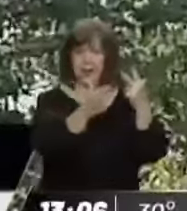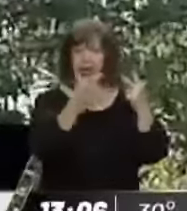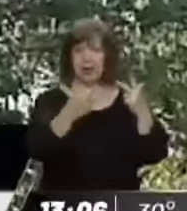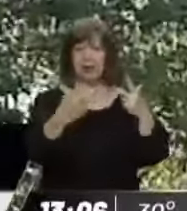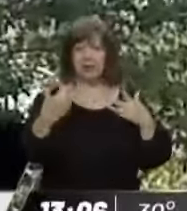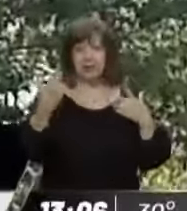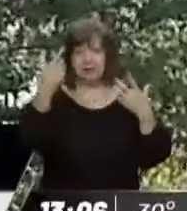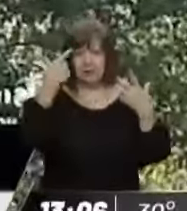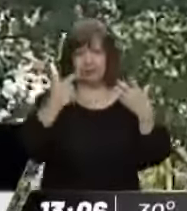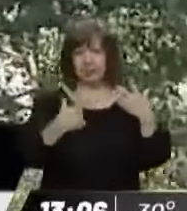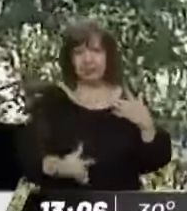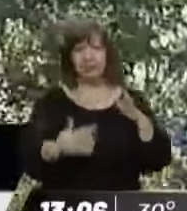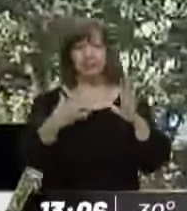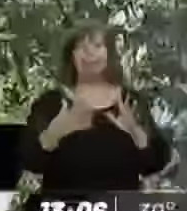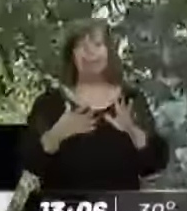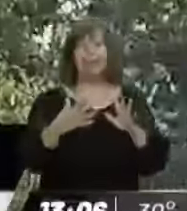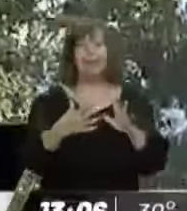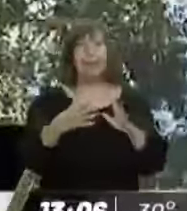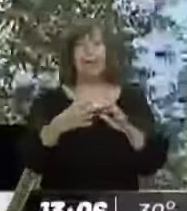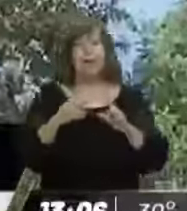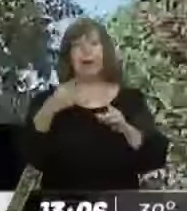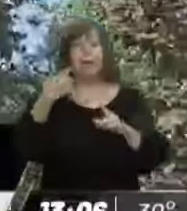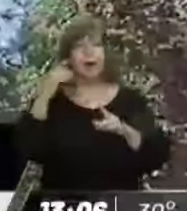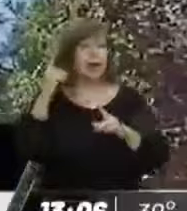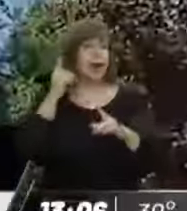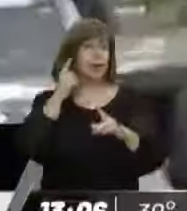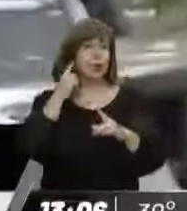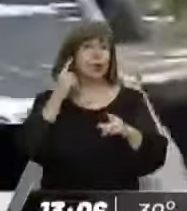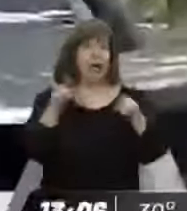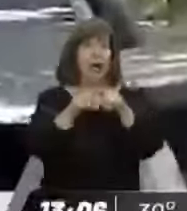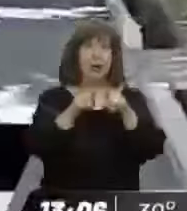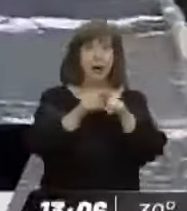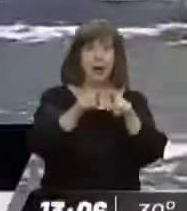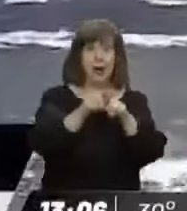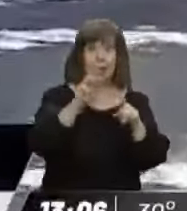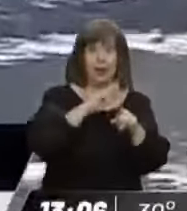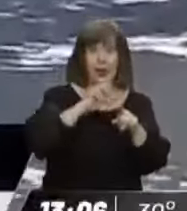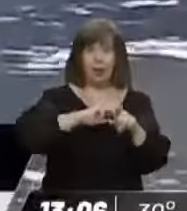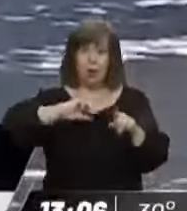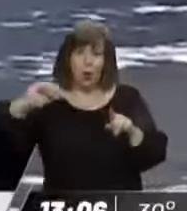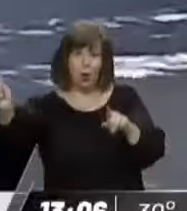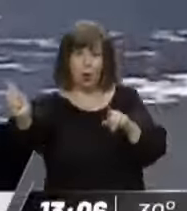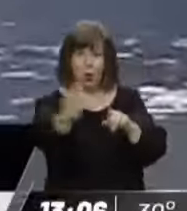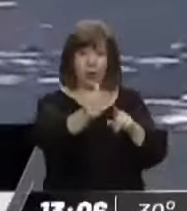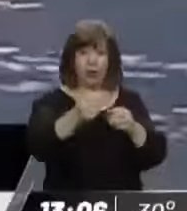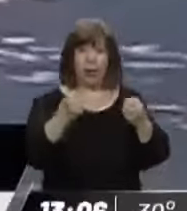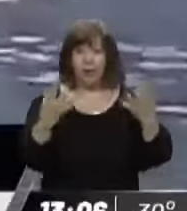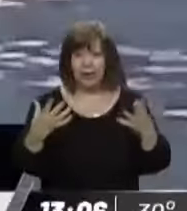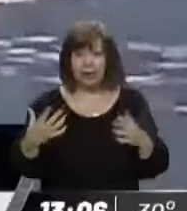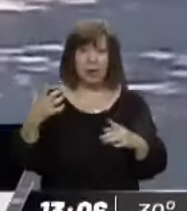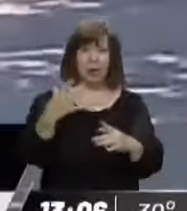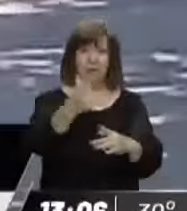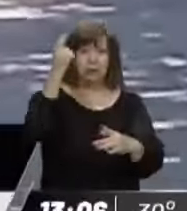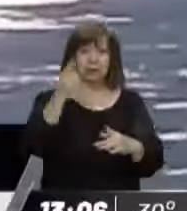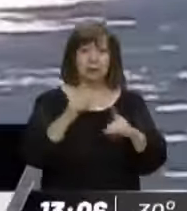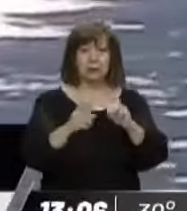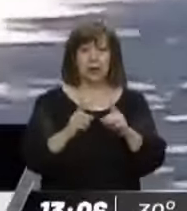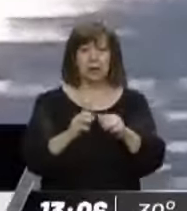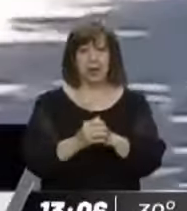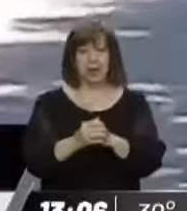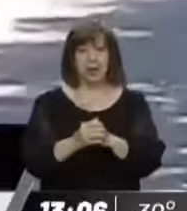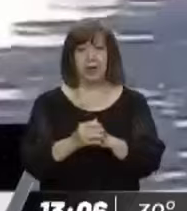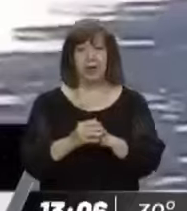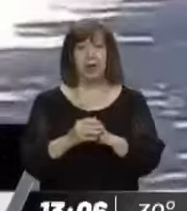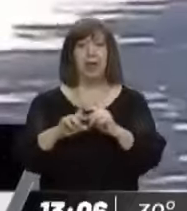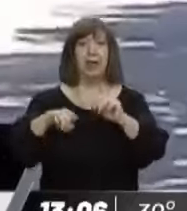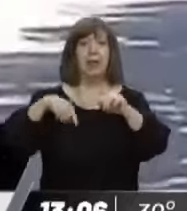Además, recordemos que le disparó al excuñado y tras este hecho, lo que sabemos es que el hombre se quitó finalmente la